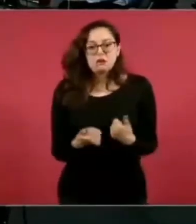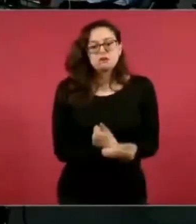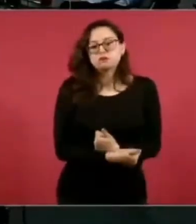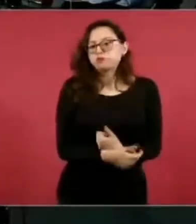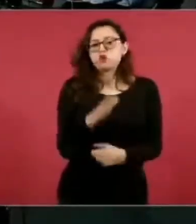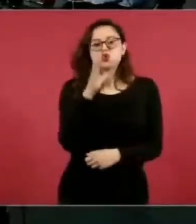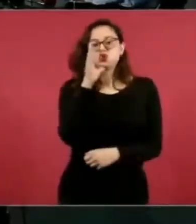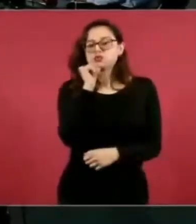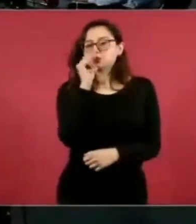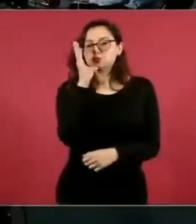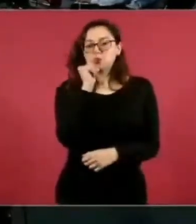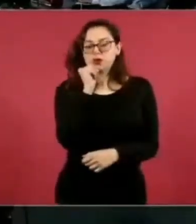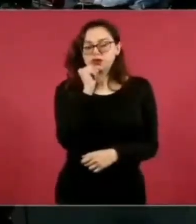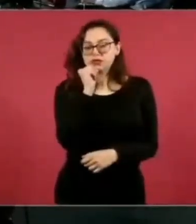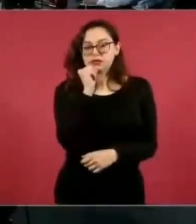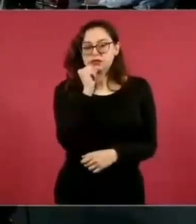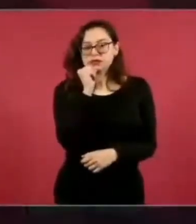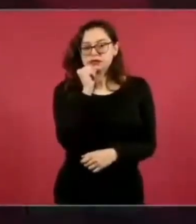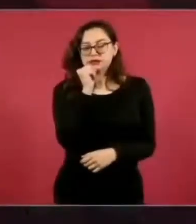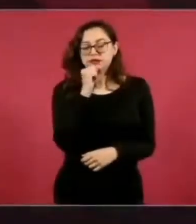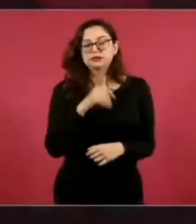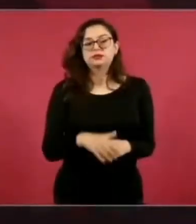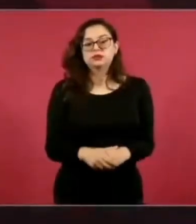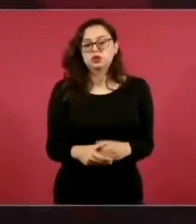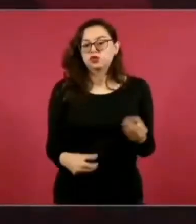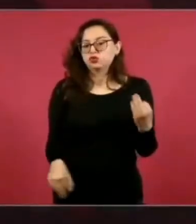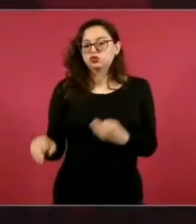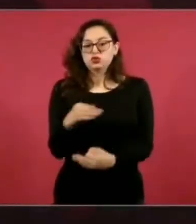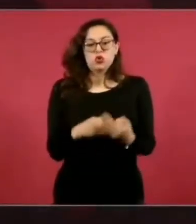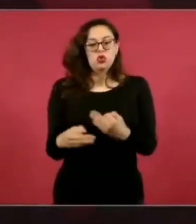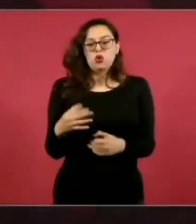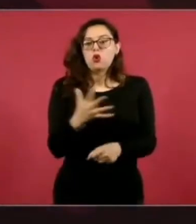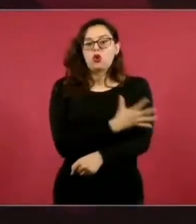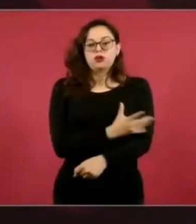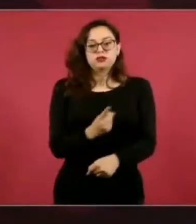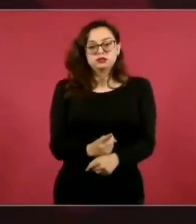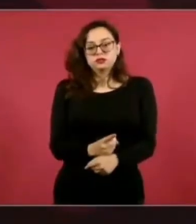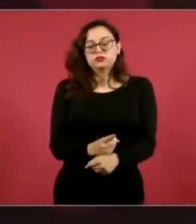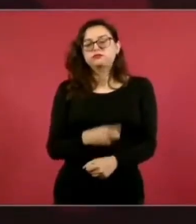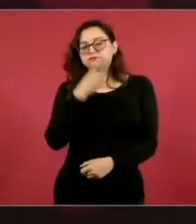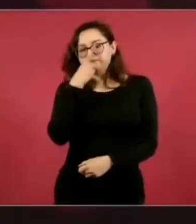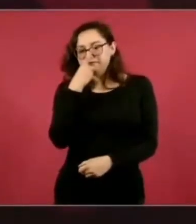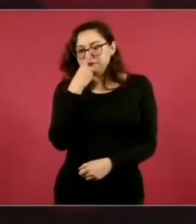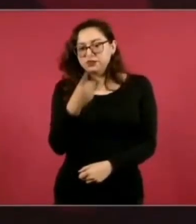Y hay que decir toda la verdad,